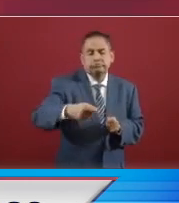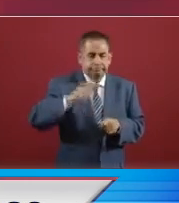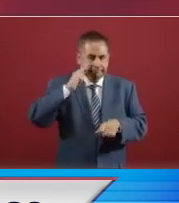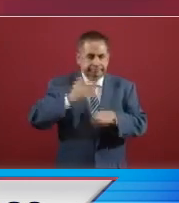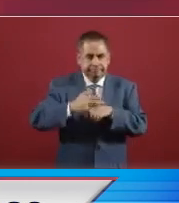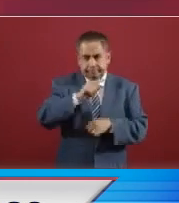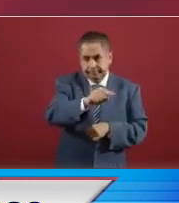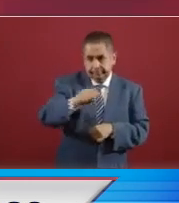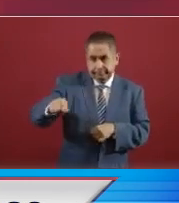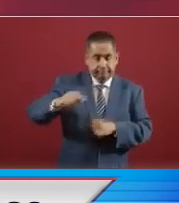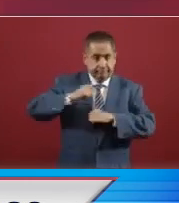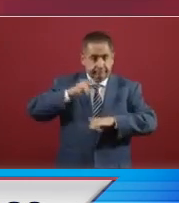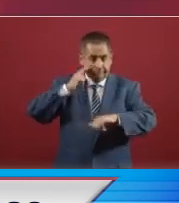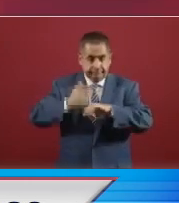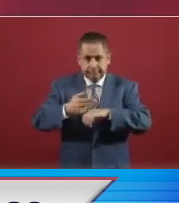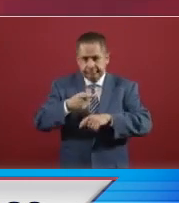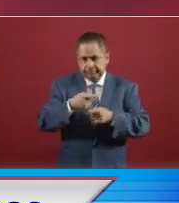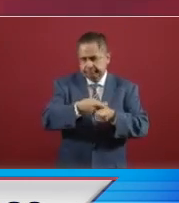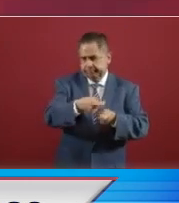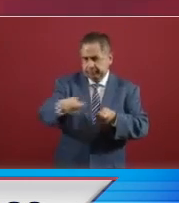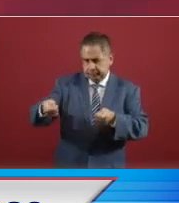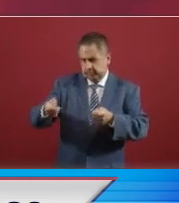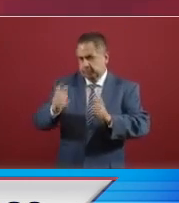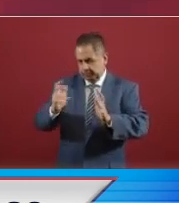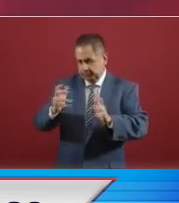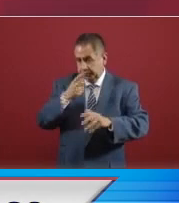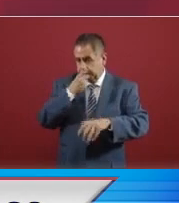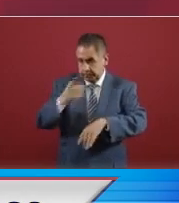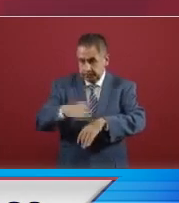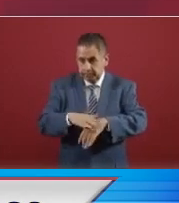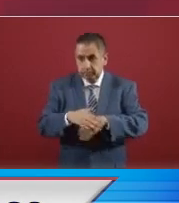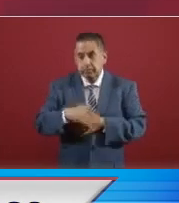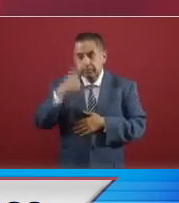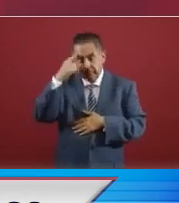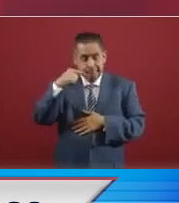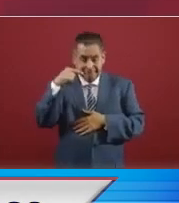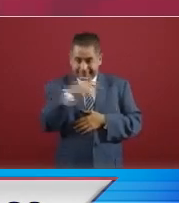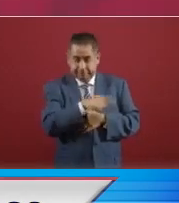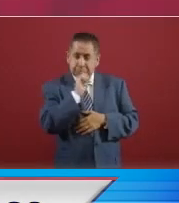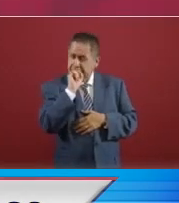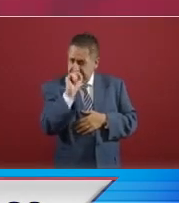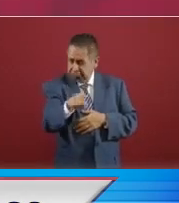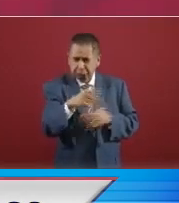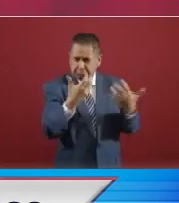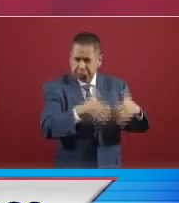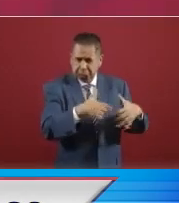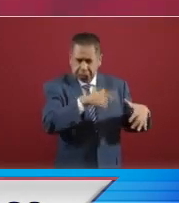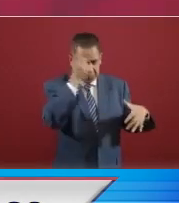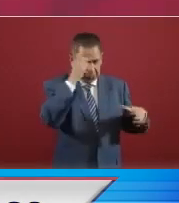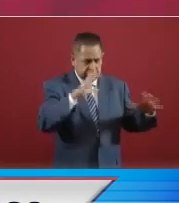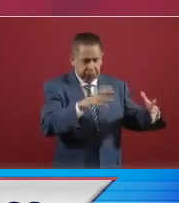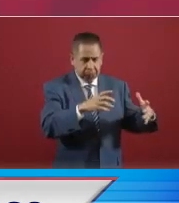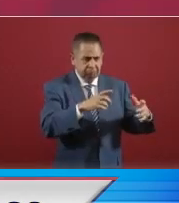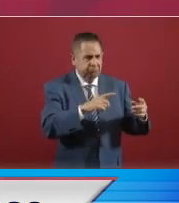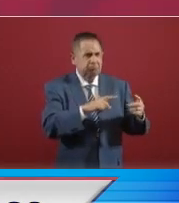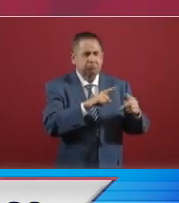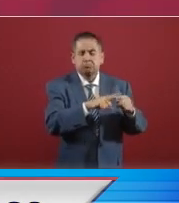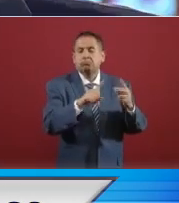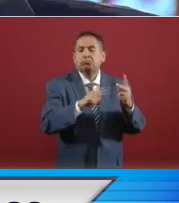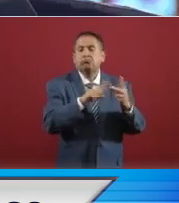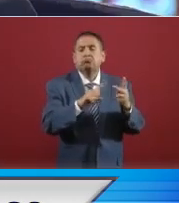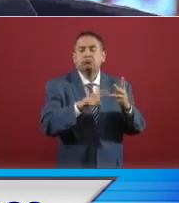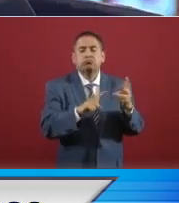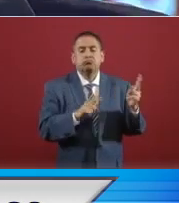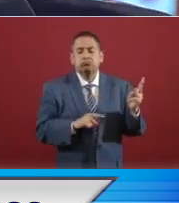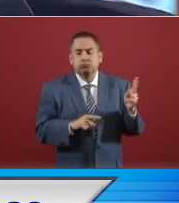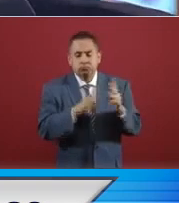veto es para Grupo Fármacos Especializados, Distribuidora Internacional de Medicamentos y Equipo Médico, y Grupo Maipo. Existe un veto para